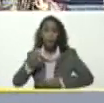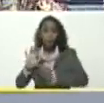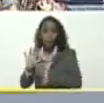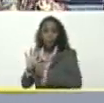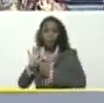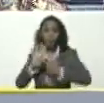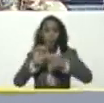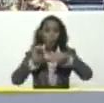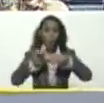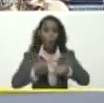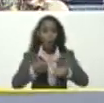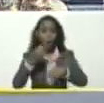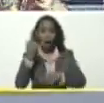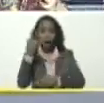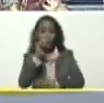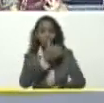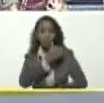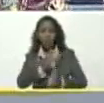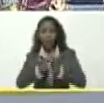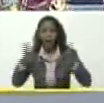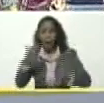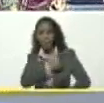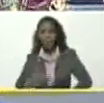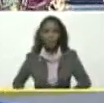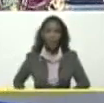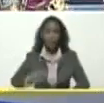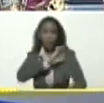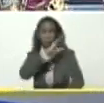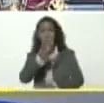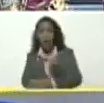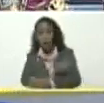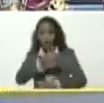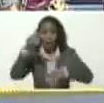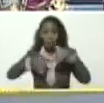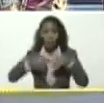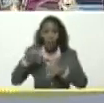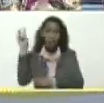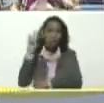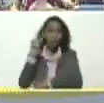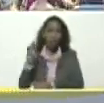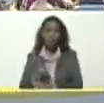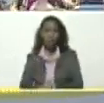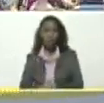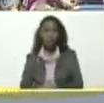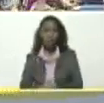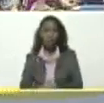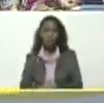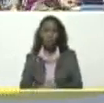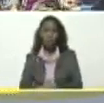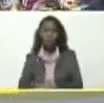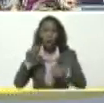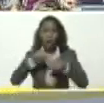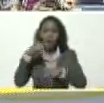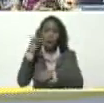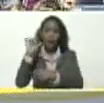hoy, un gran presidente del poder electoral en Venezuela, el profesor Pedro Calzadilla. Aquí está su